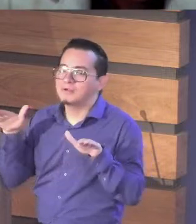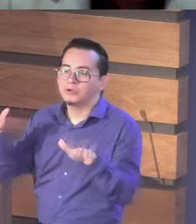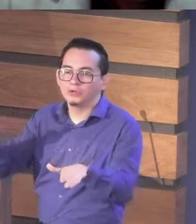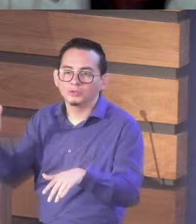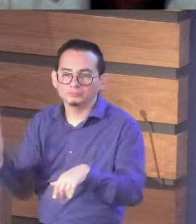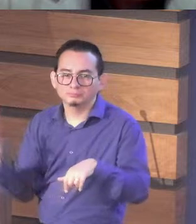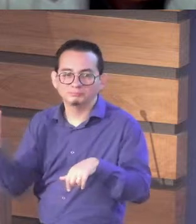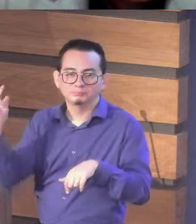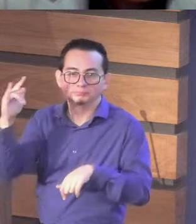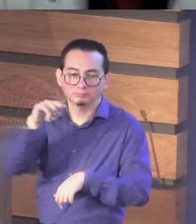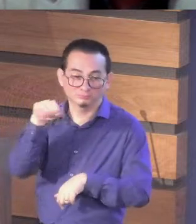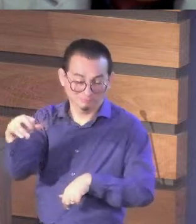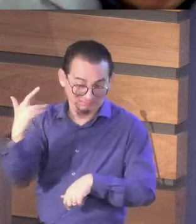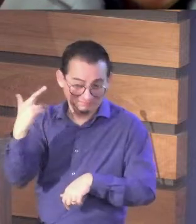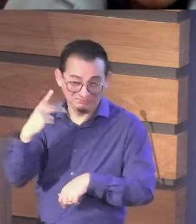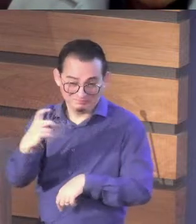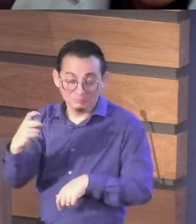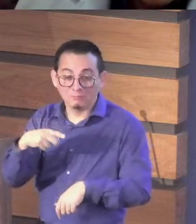despegando.